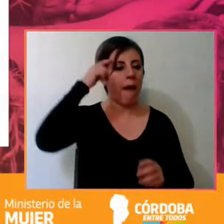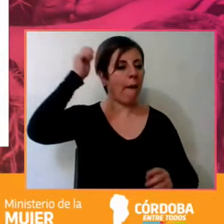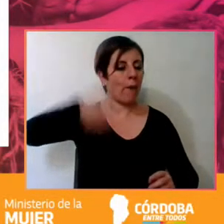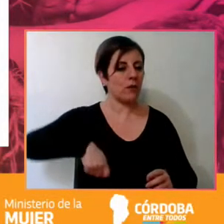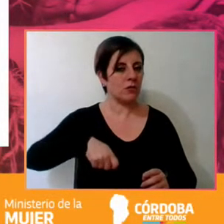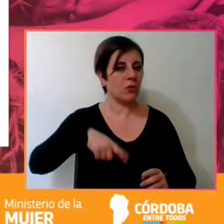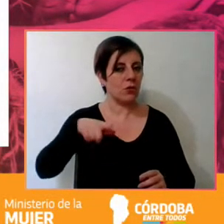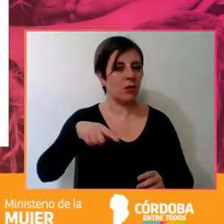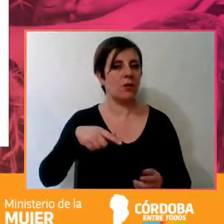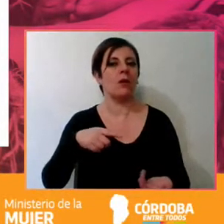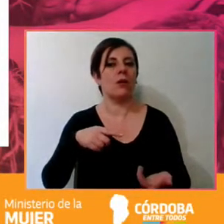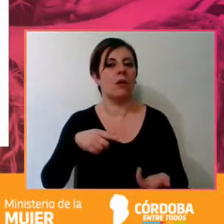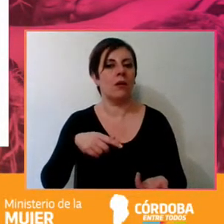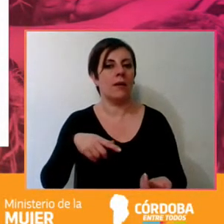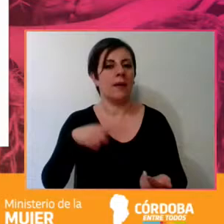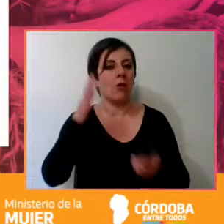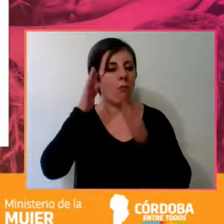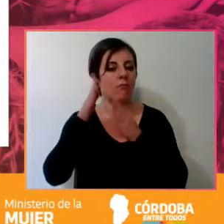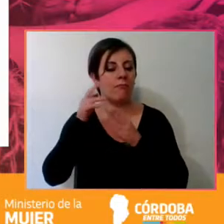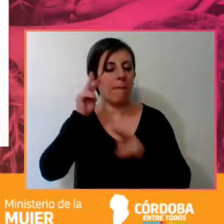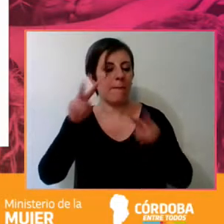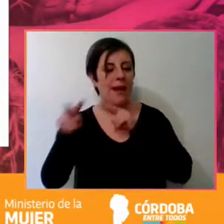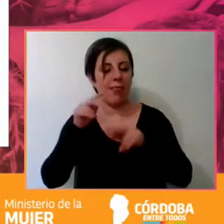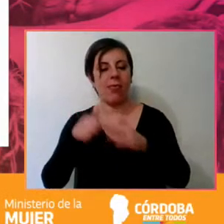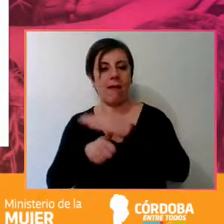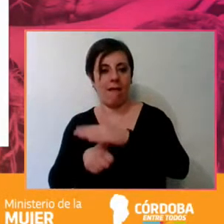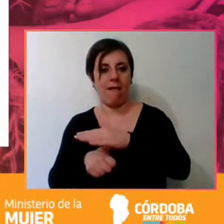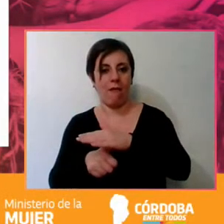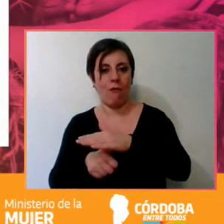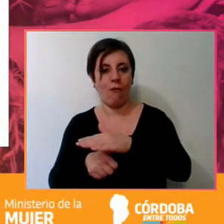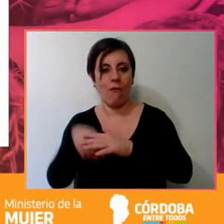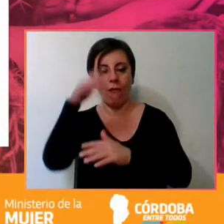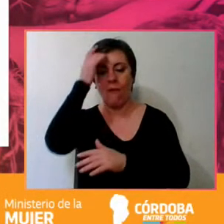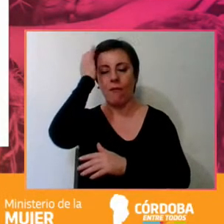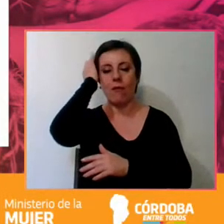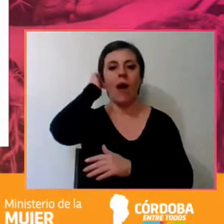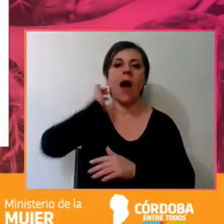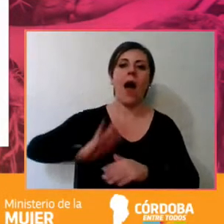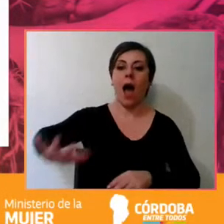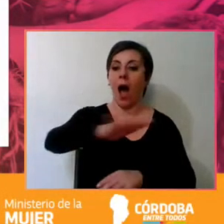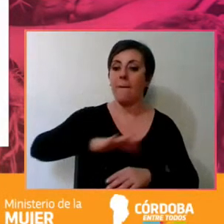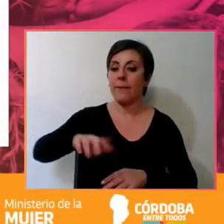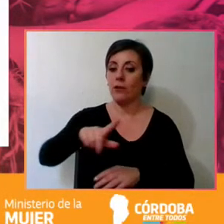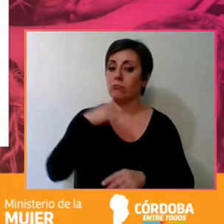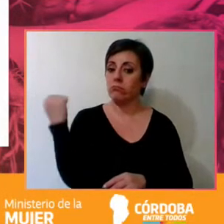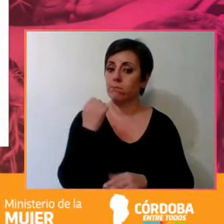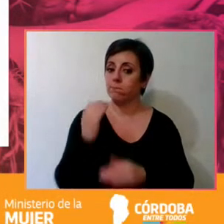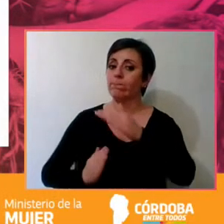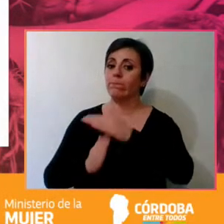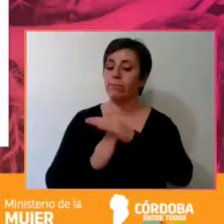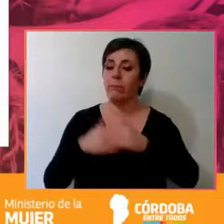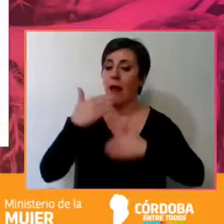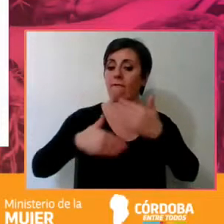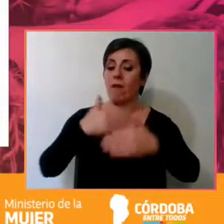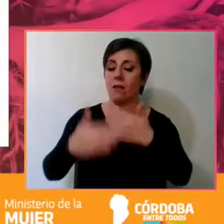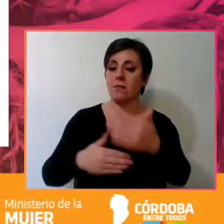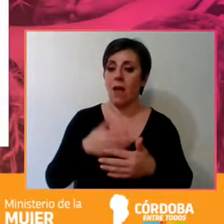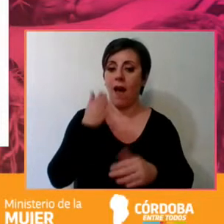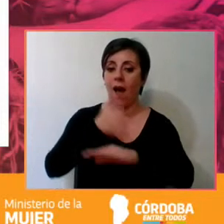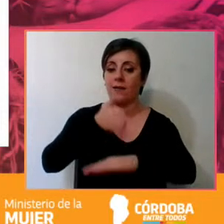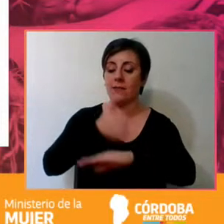empezar a juzgar con perspectiva de género. Un ámbito que es absolutamente fundamental para avanzar en acceso a